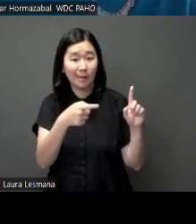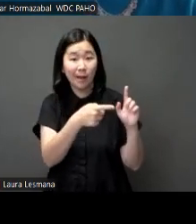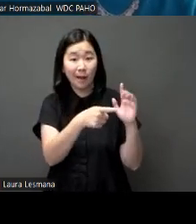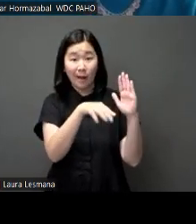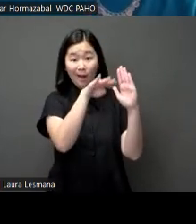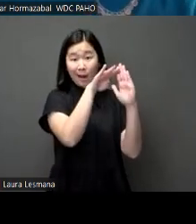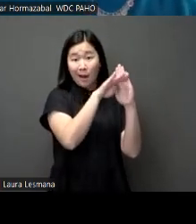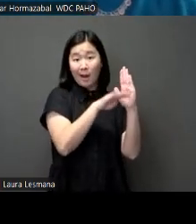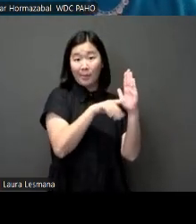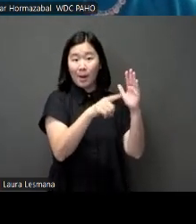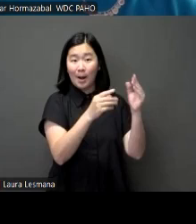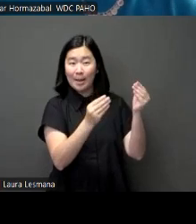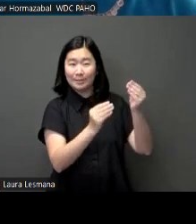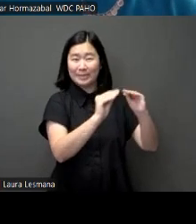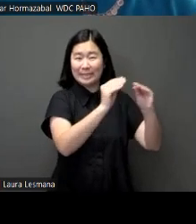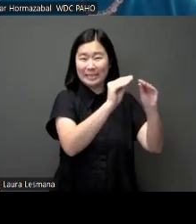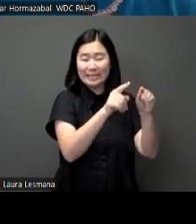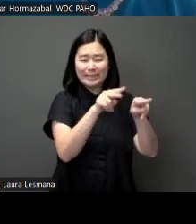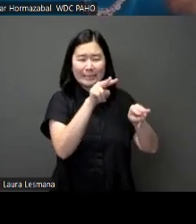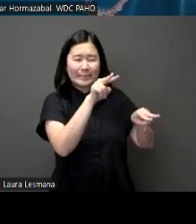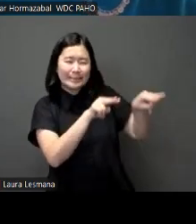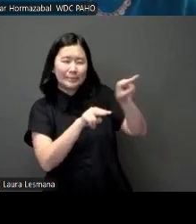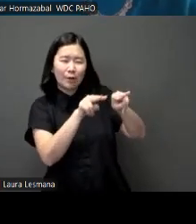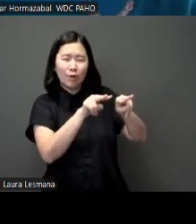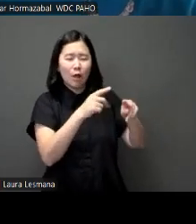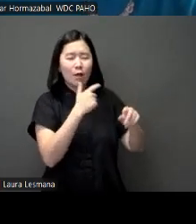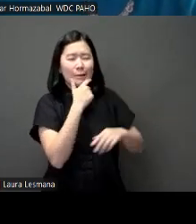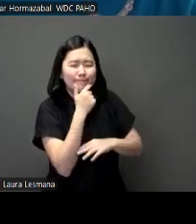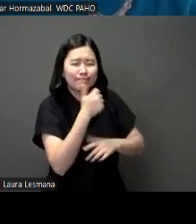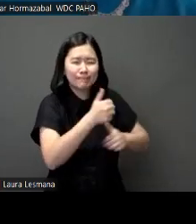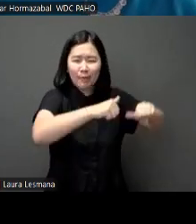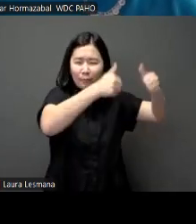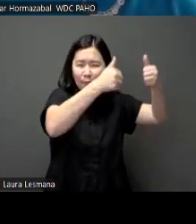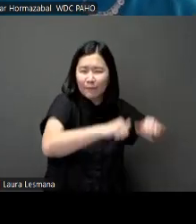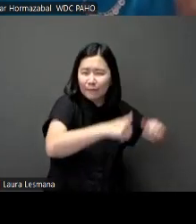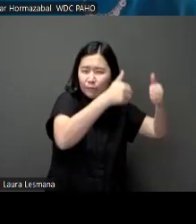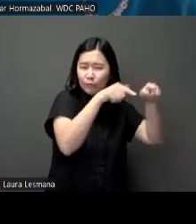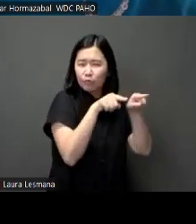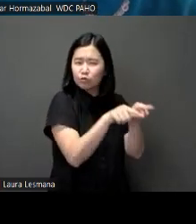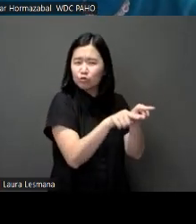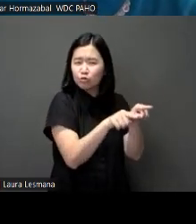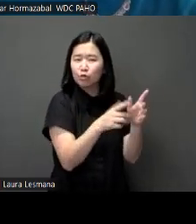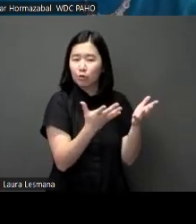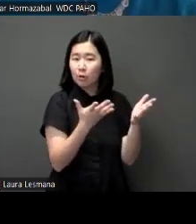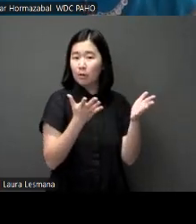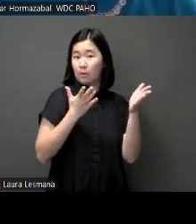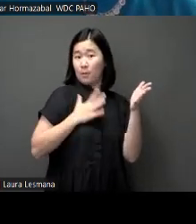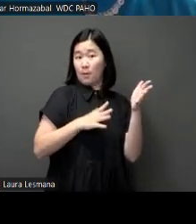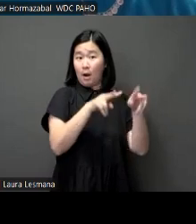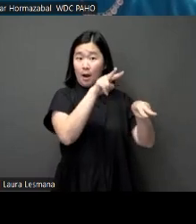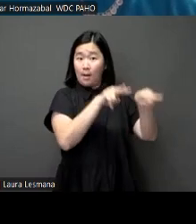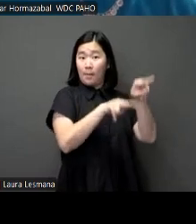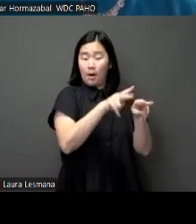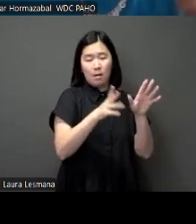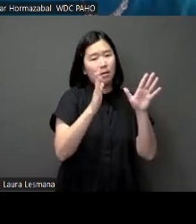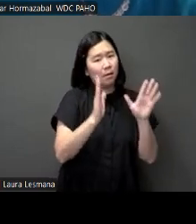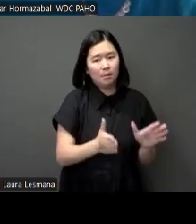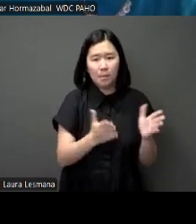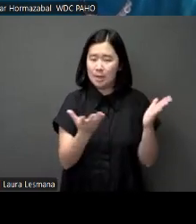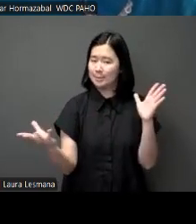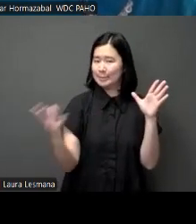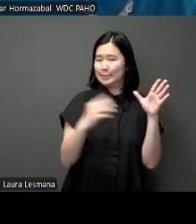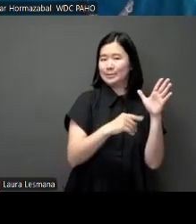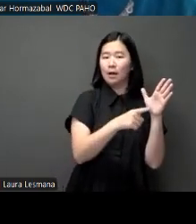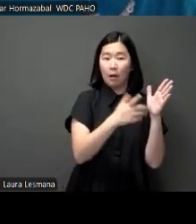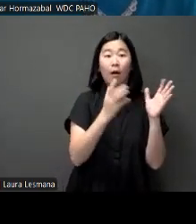muchos de los temas, del tema de eliminación, las políticas en materia de vivienda, las políticas en materia de transporte, las políticas vinculadas a los programas